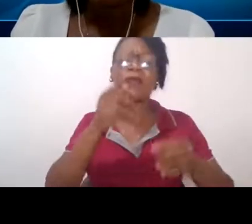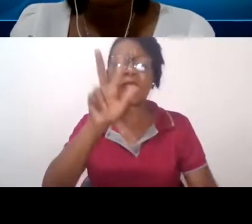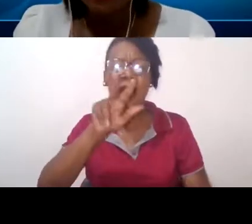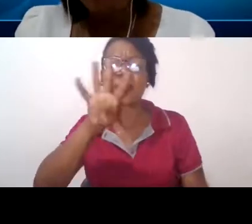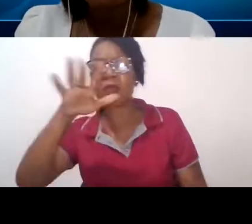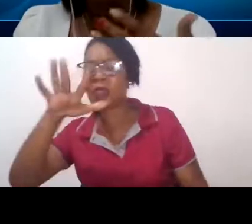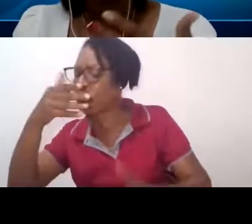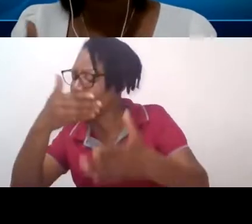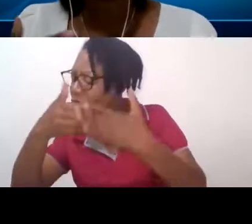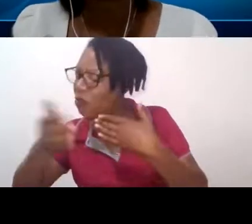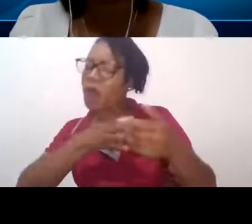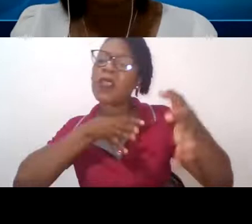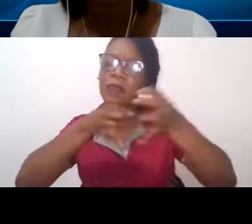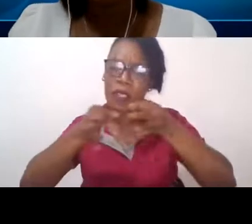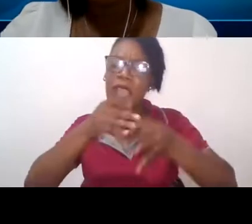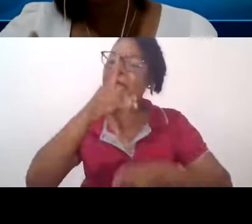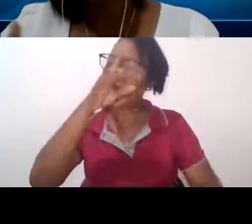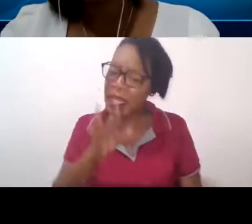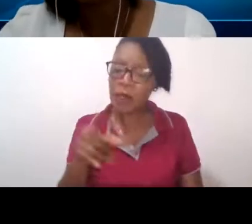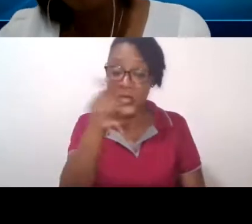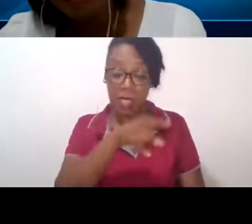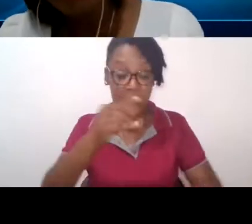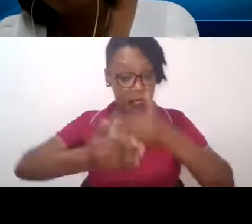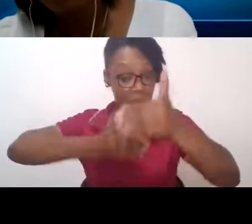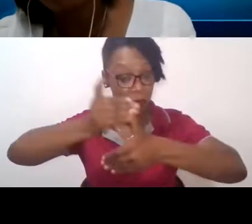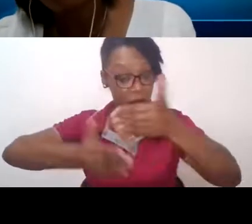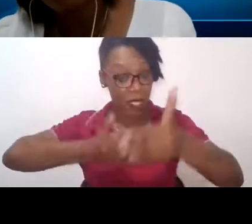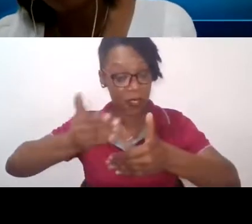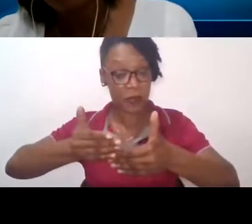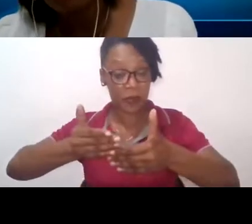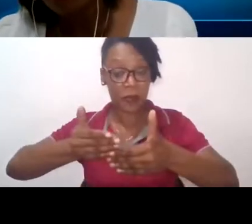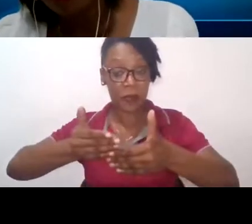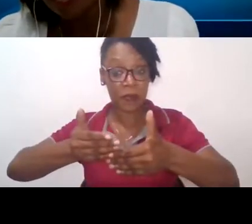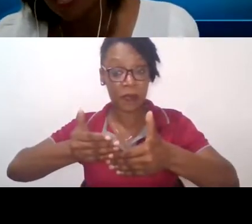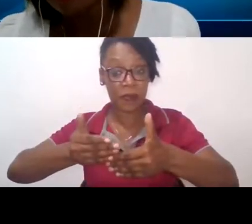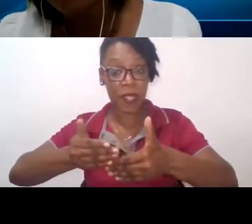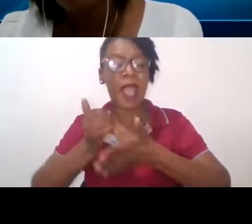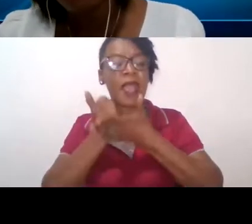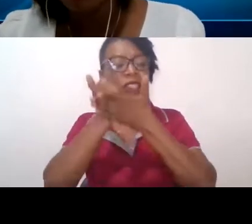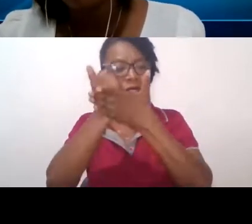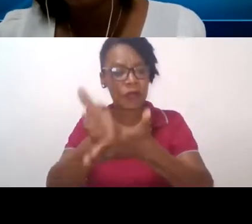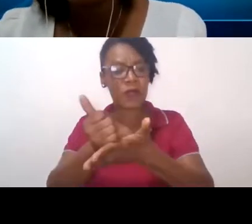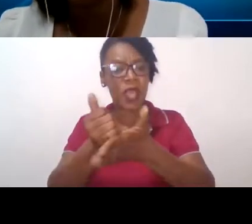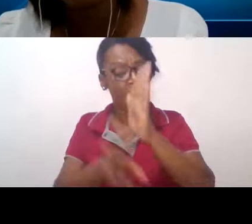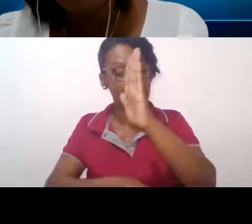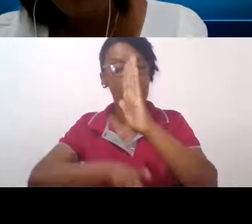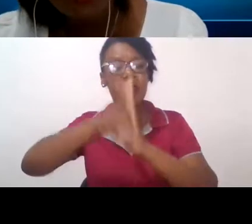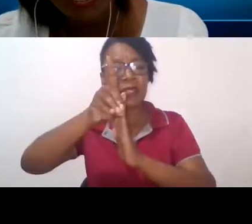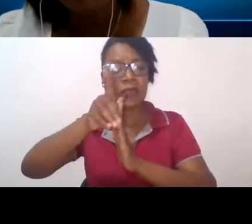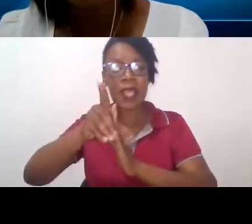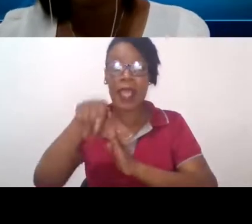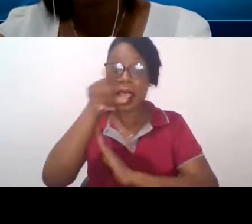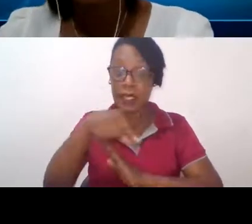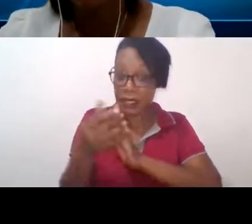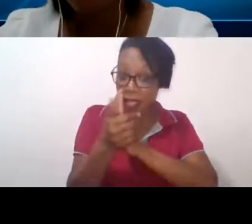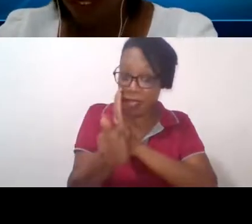importa. Créanme que este proceso es lo que precisamente ayuda a desarrollar esas